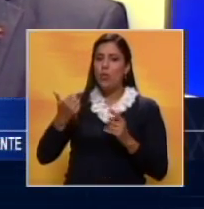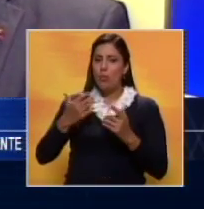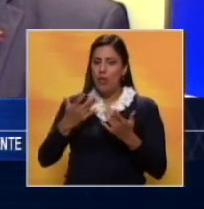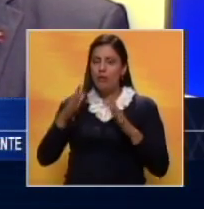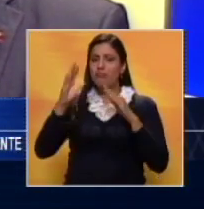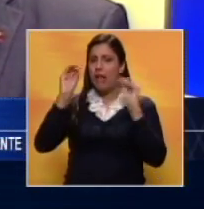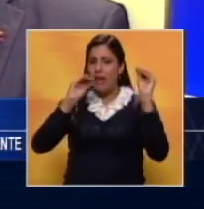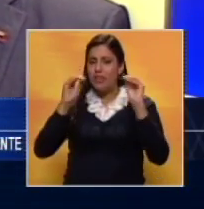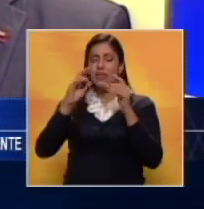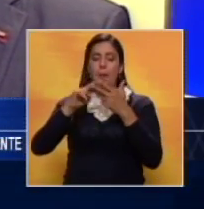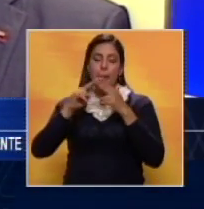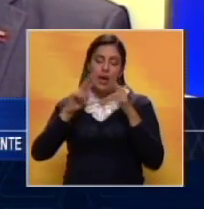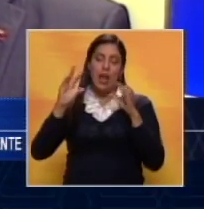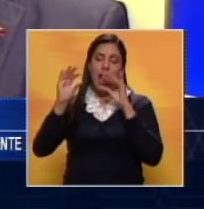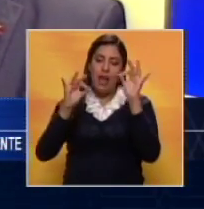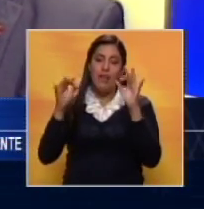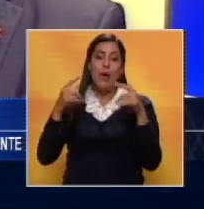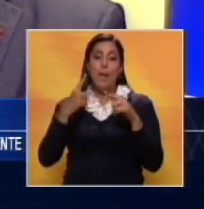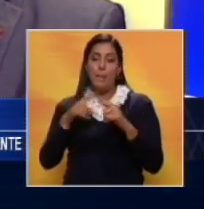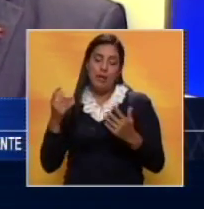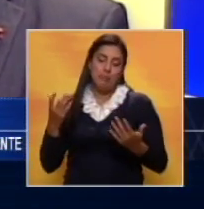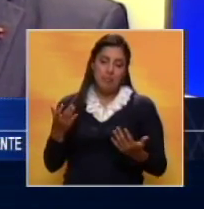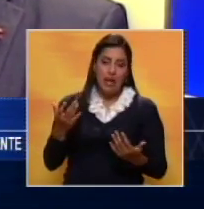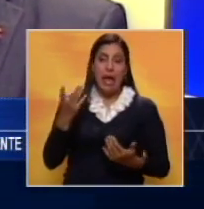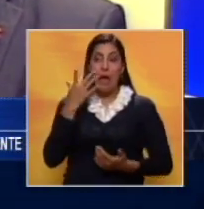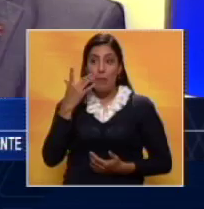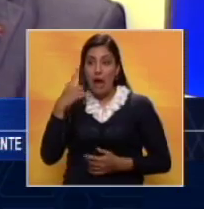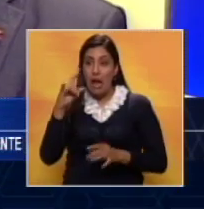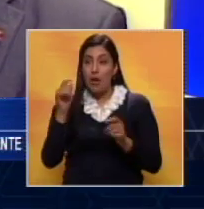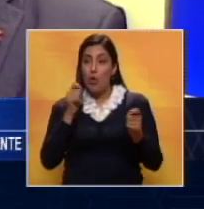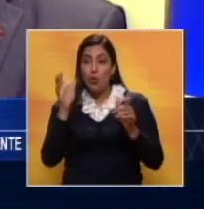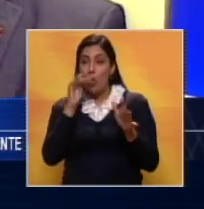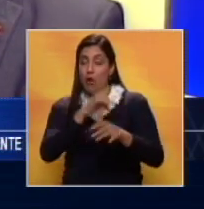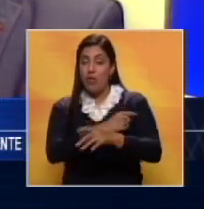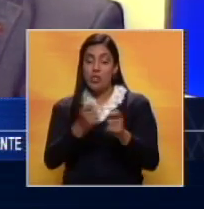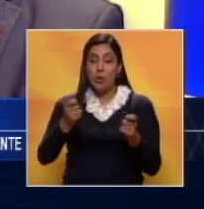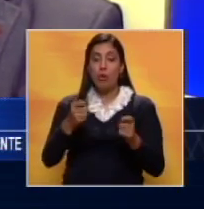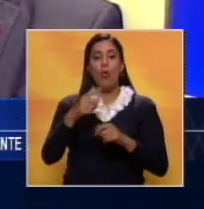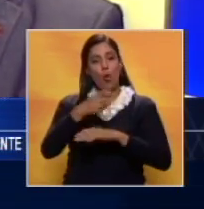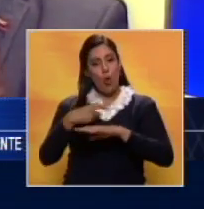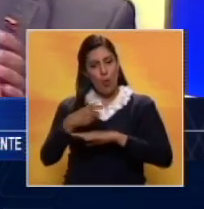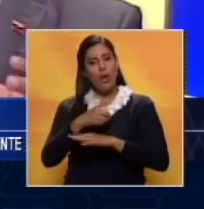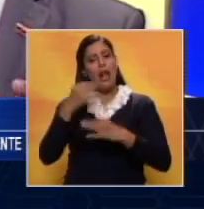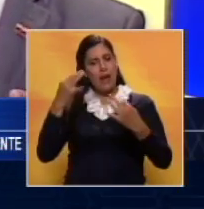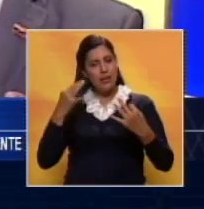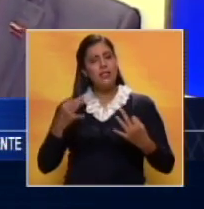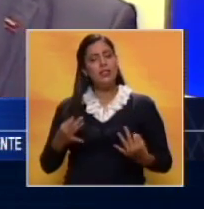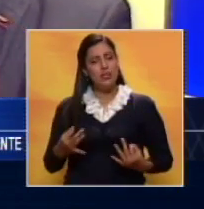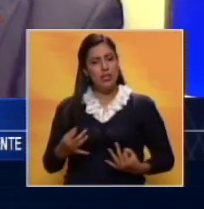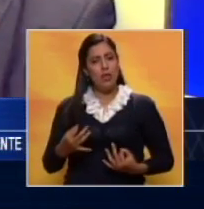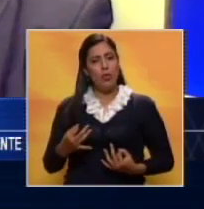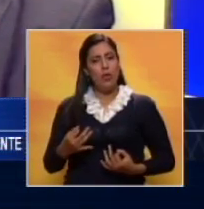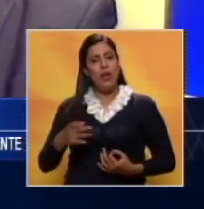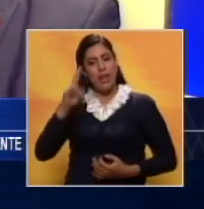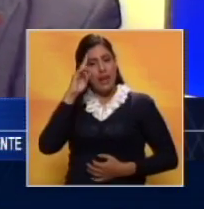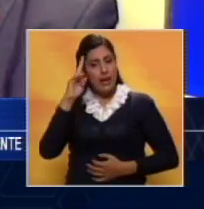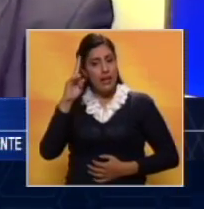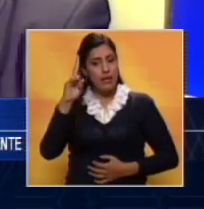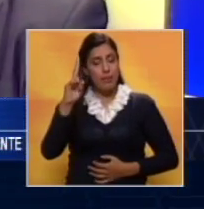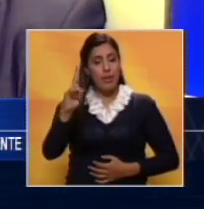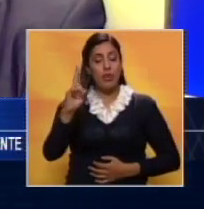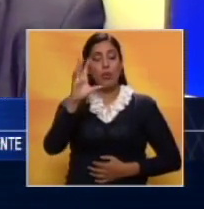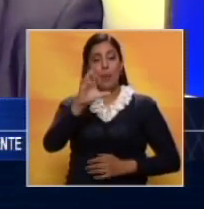poder manifestarse pacíficamente, y bueno, si hay un hecho desmedido de fuerza, el gobierno va a garantizar el